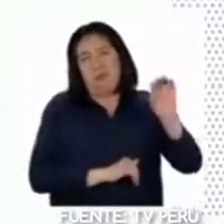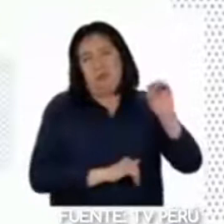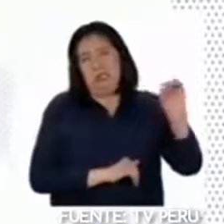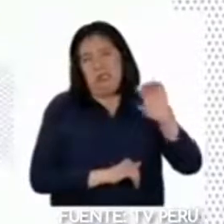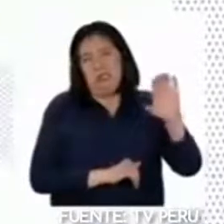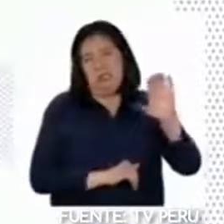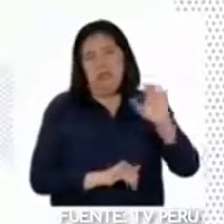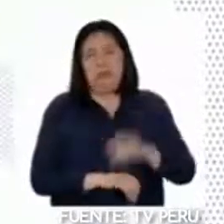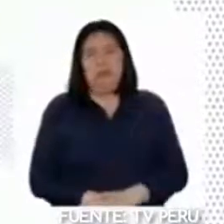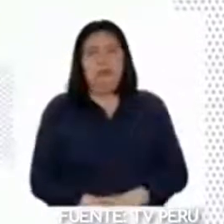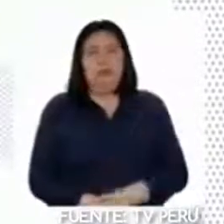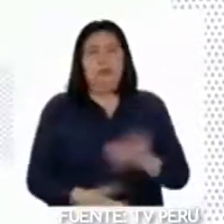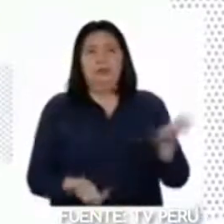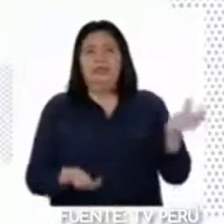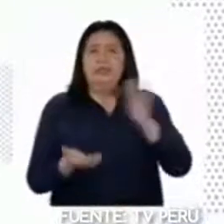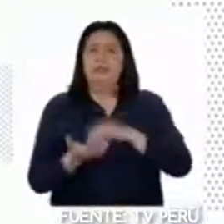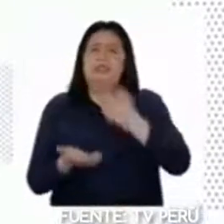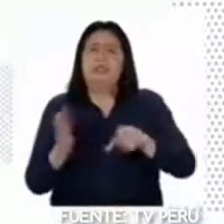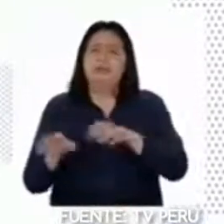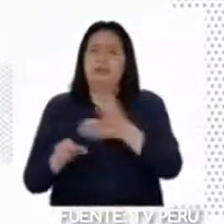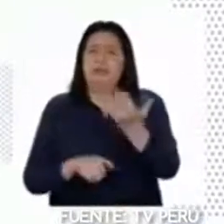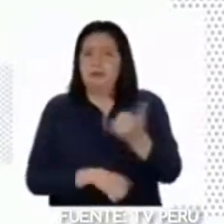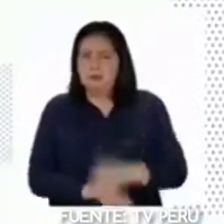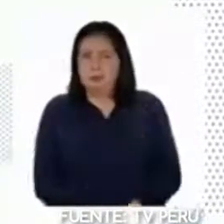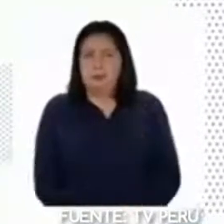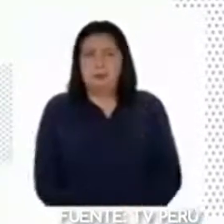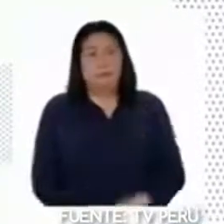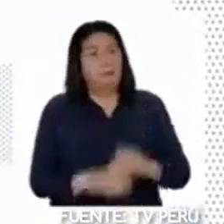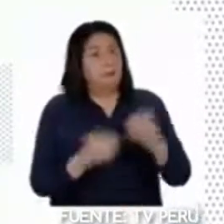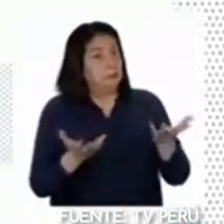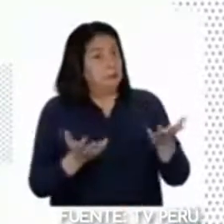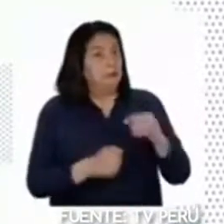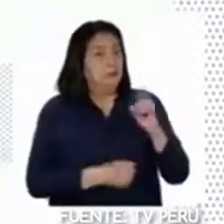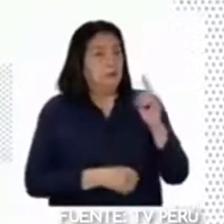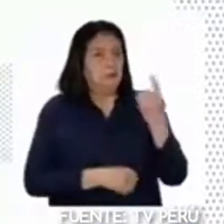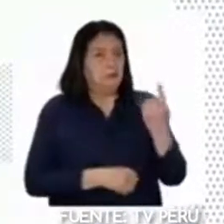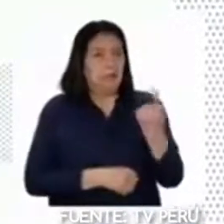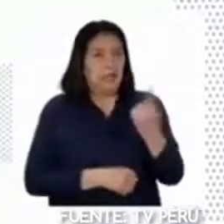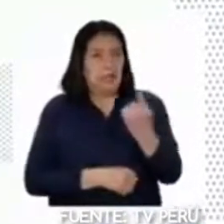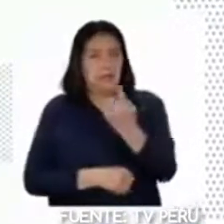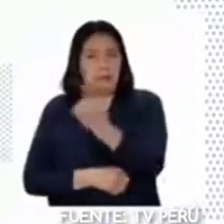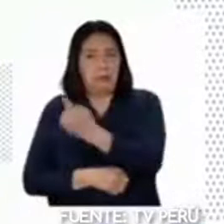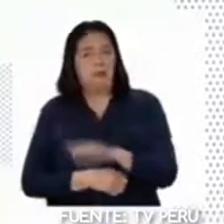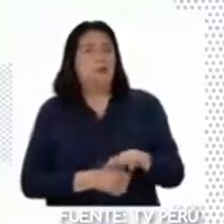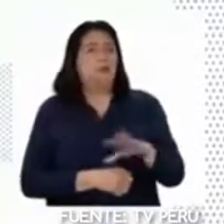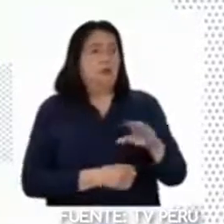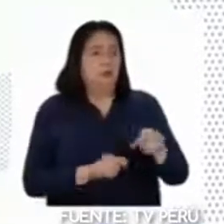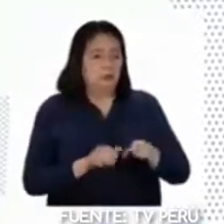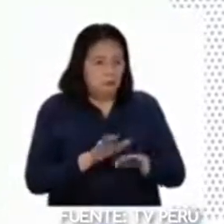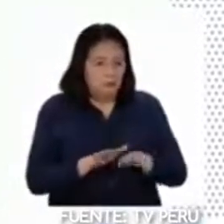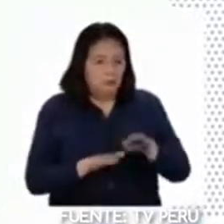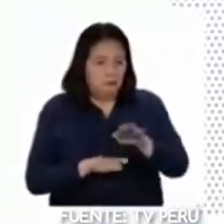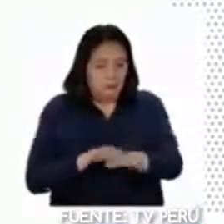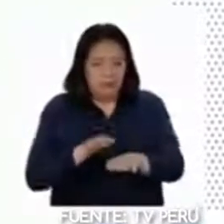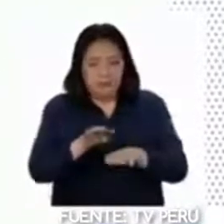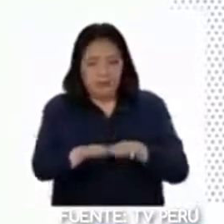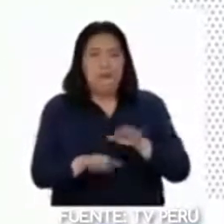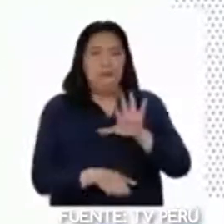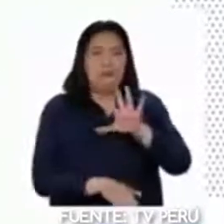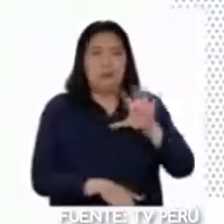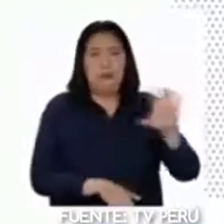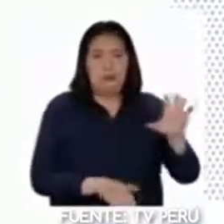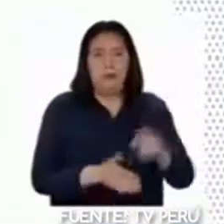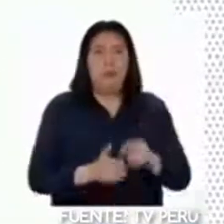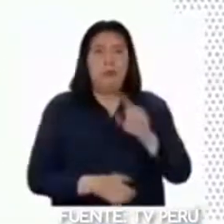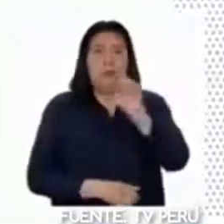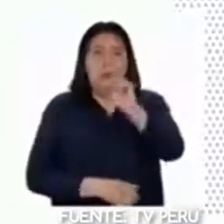centímetros. ¿Qué más haremos ahora? Pues, si cada paso nuestro mide 50 centímetros y daremos